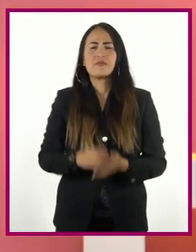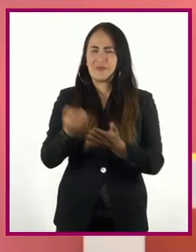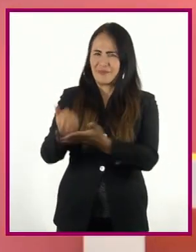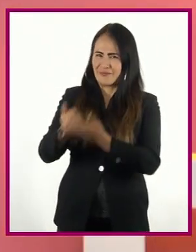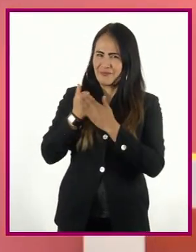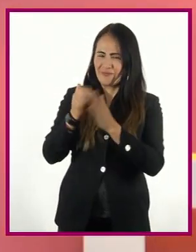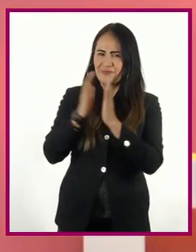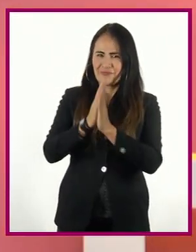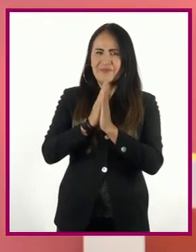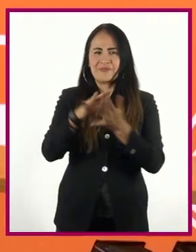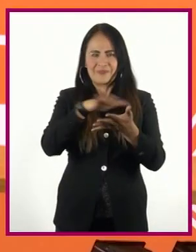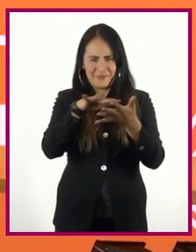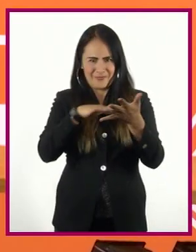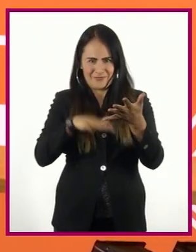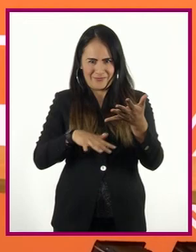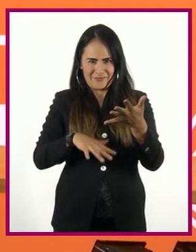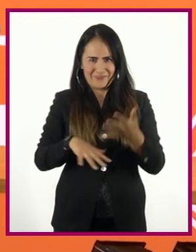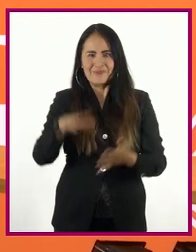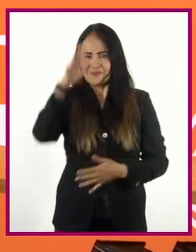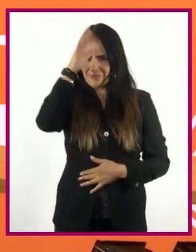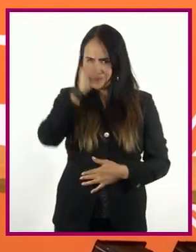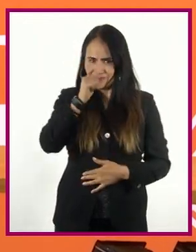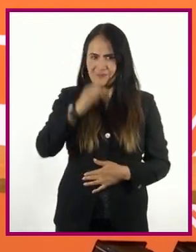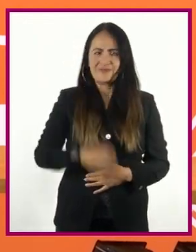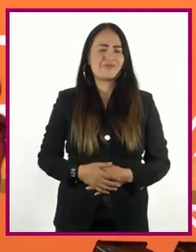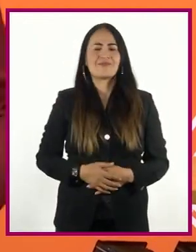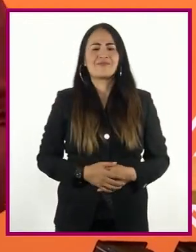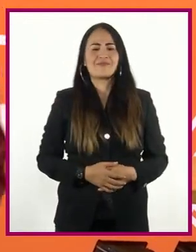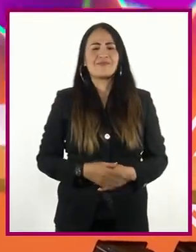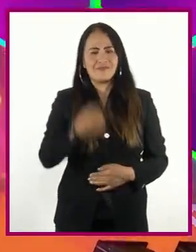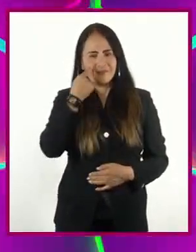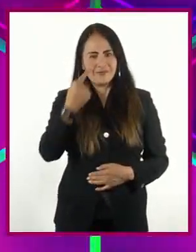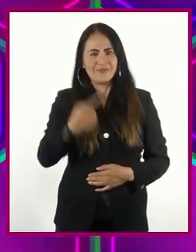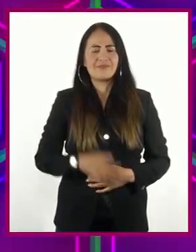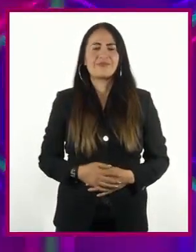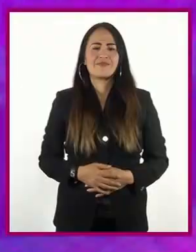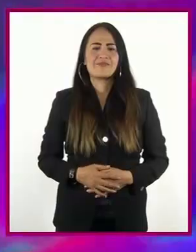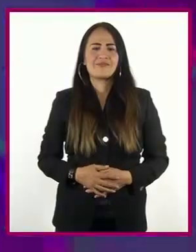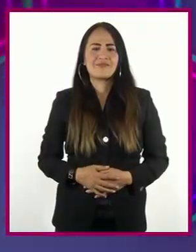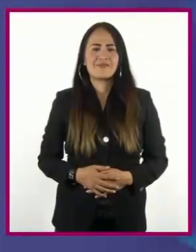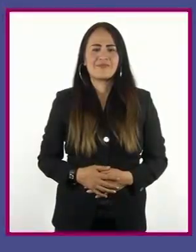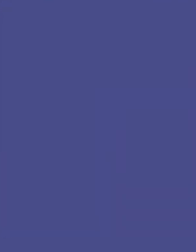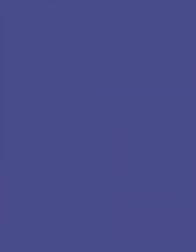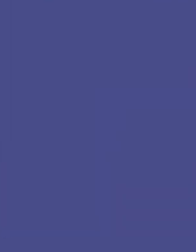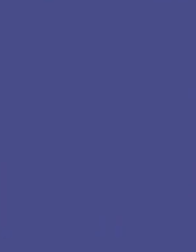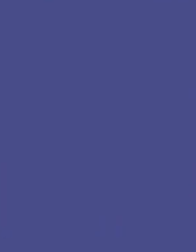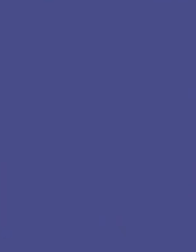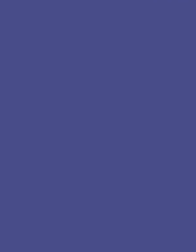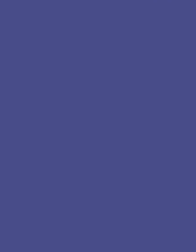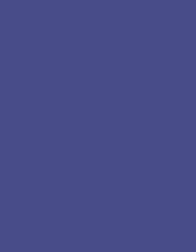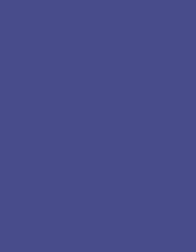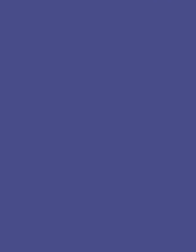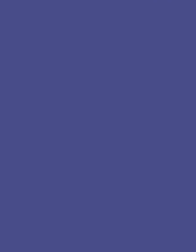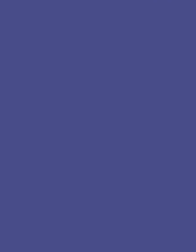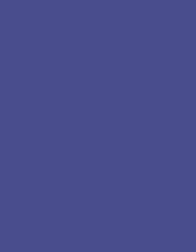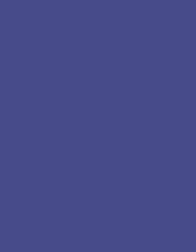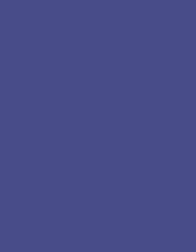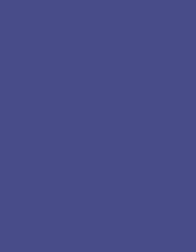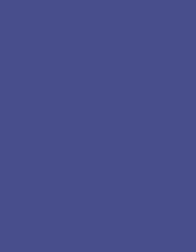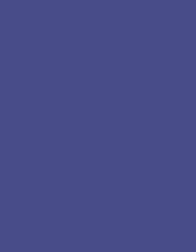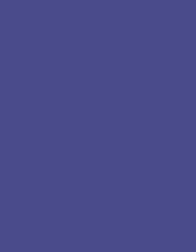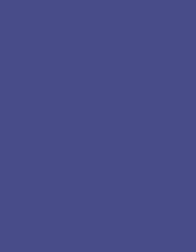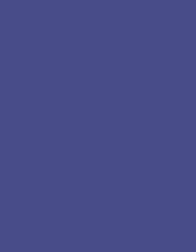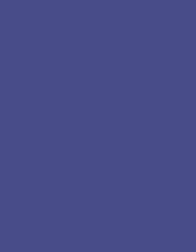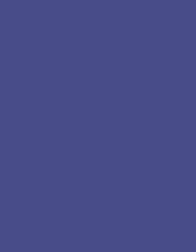a leer los dos casos? Claro que sí, profesora. Dice así. Caso 1. Una pintora